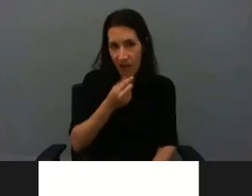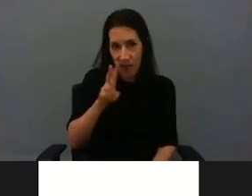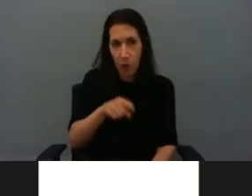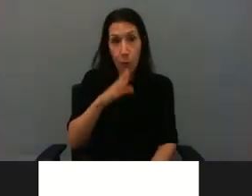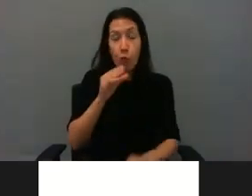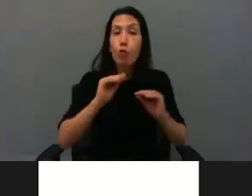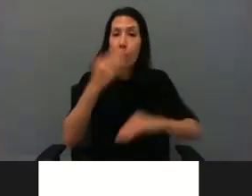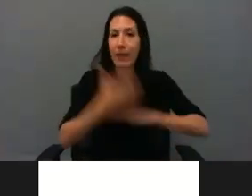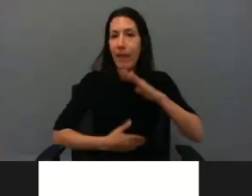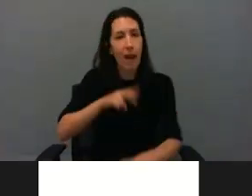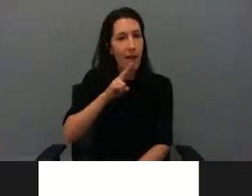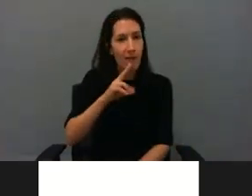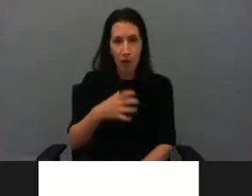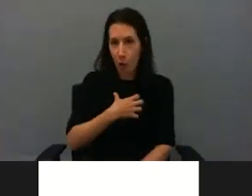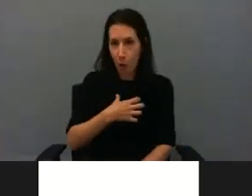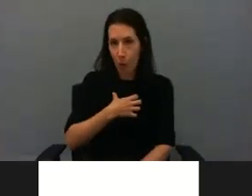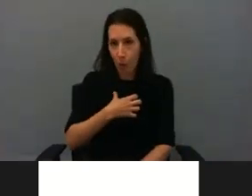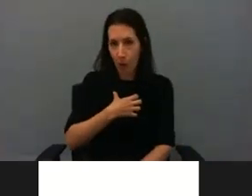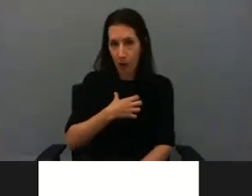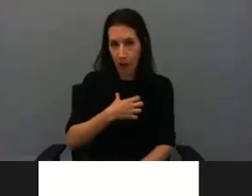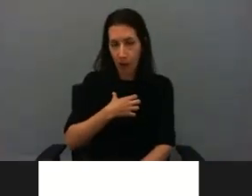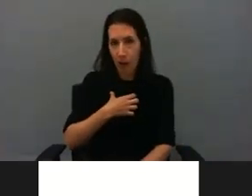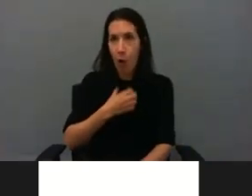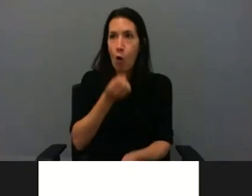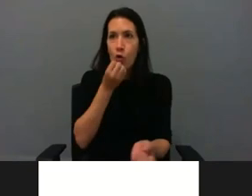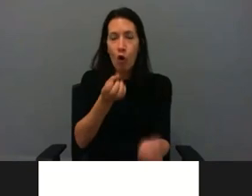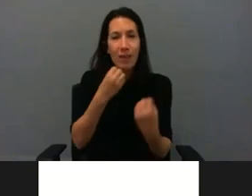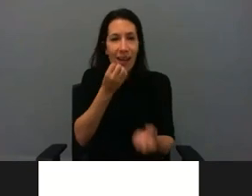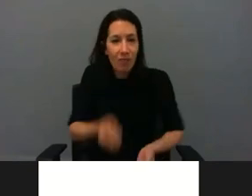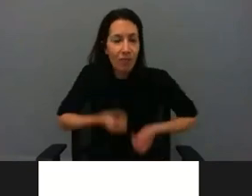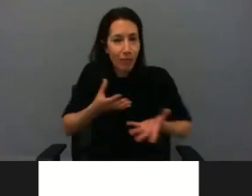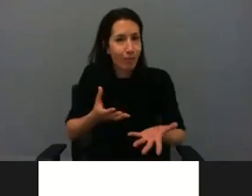permiten hablar y comunicarse de la forma